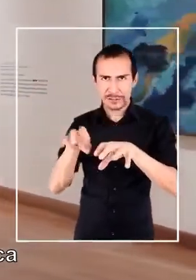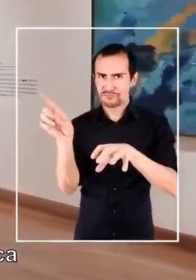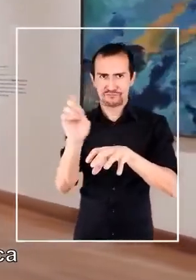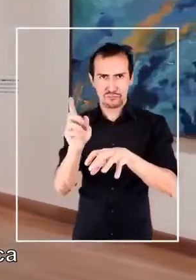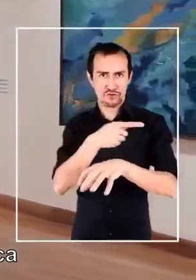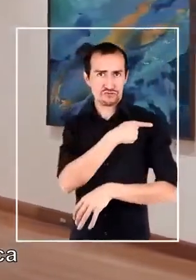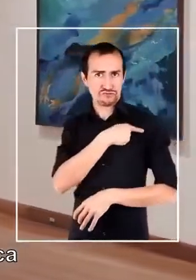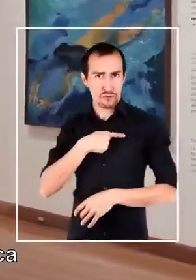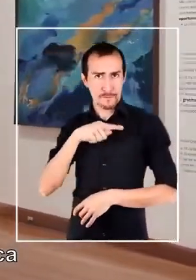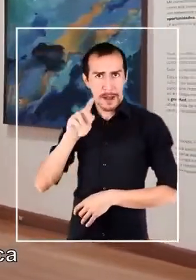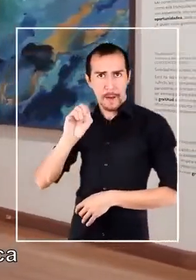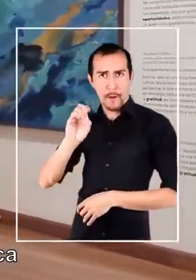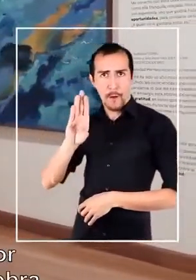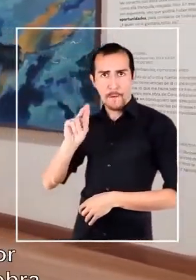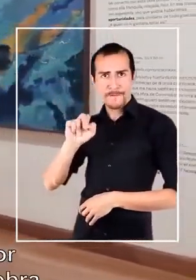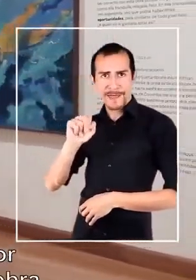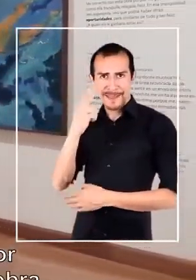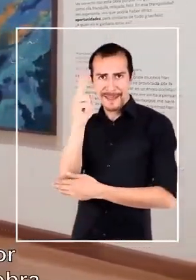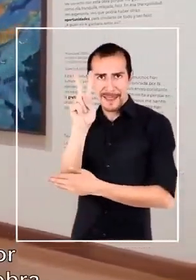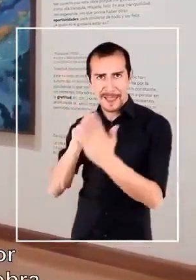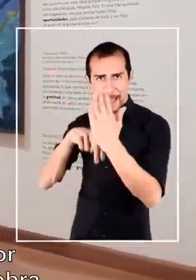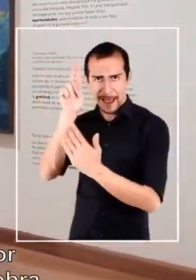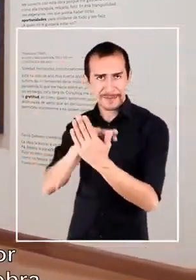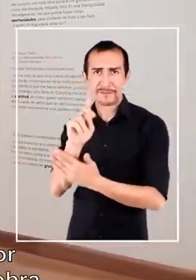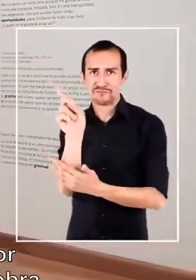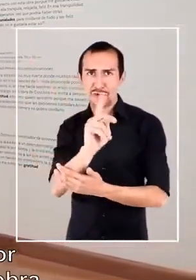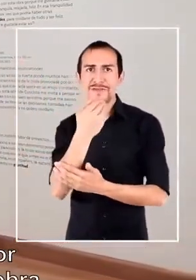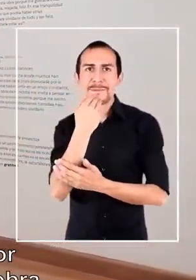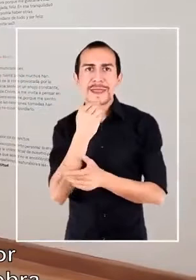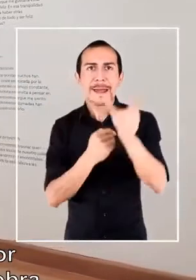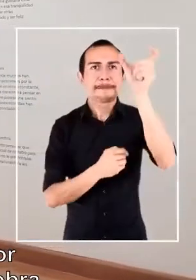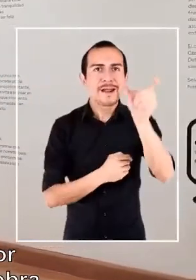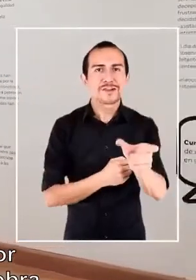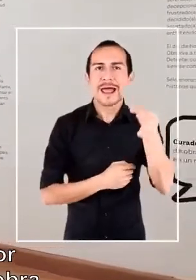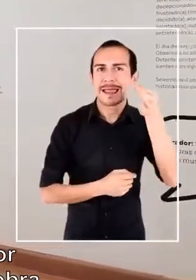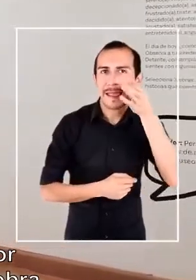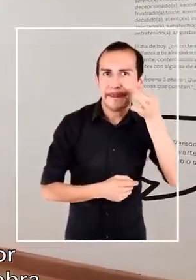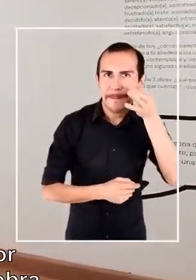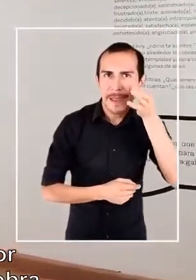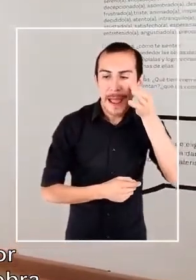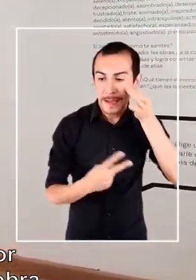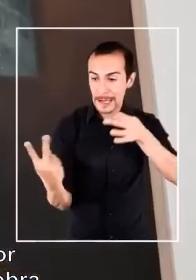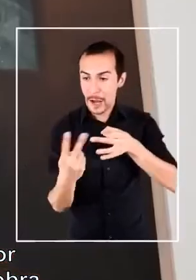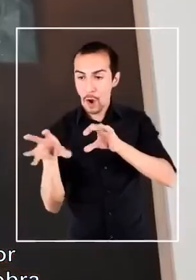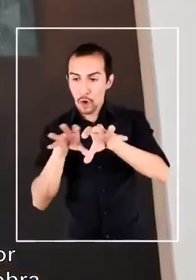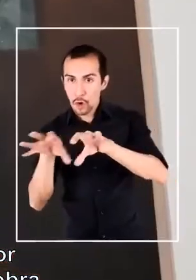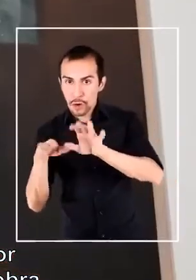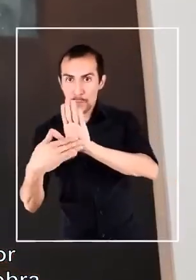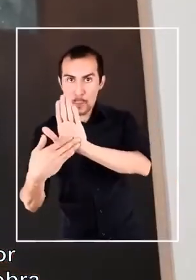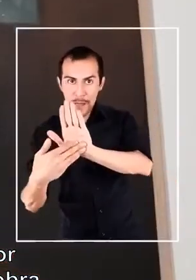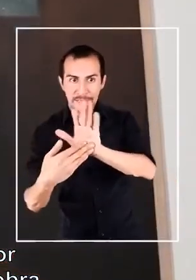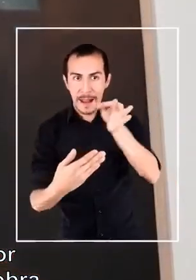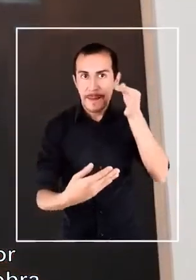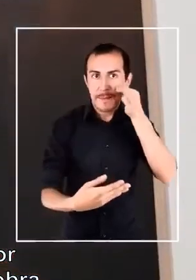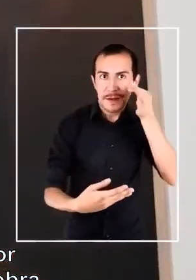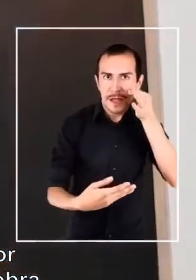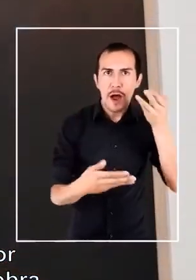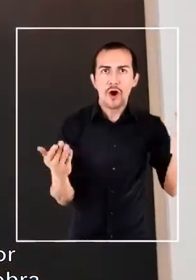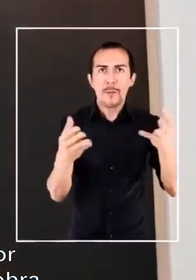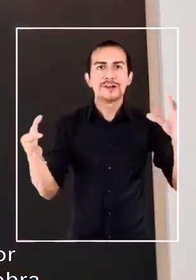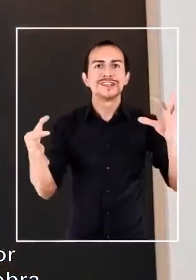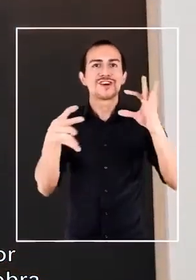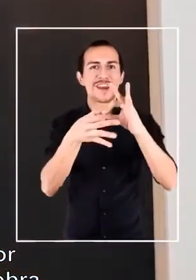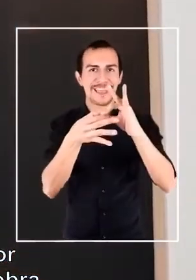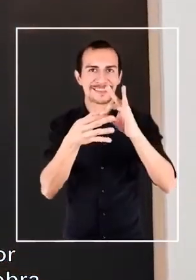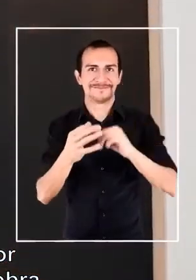objeto llamado obra de arte, sino también en el sujeto como espectador y como aquel que hace conexiones con